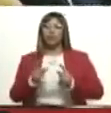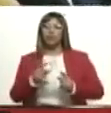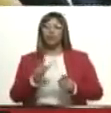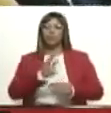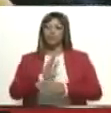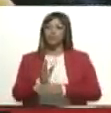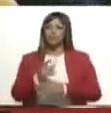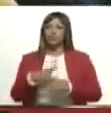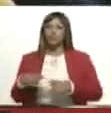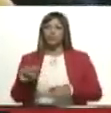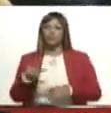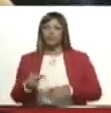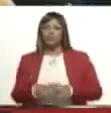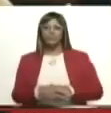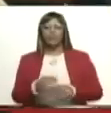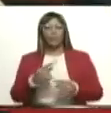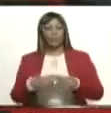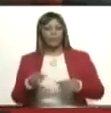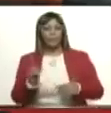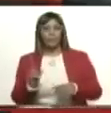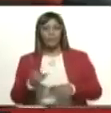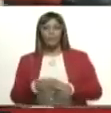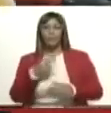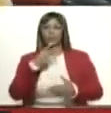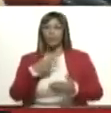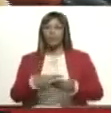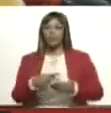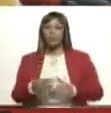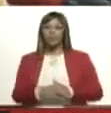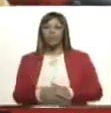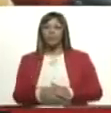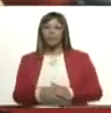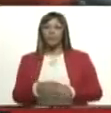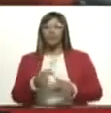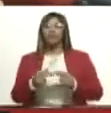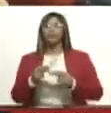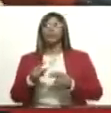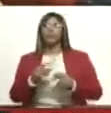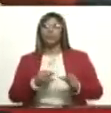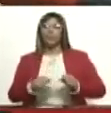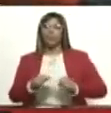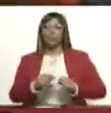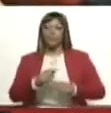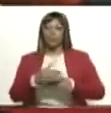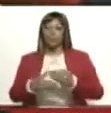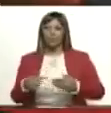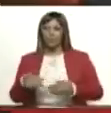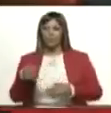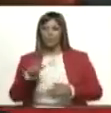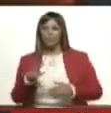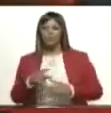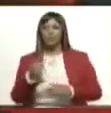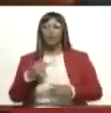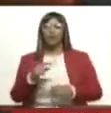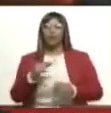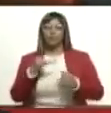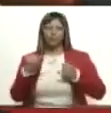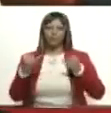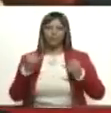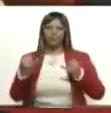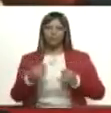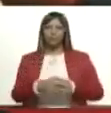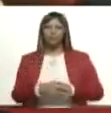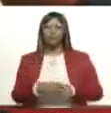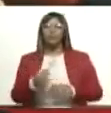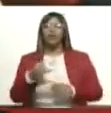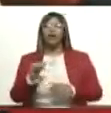otros inhabilitan. Sin embargo, la verdad es que para construir un gran movimiento de cambio en Venezuela hay que tener estrategia. Hay